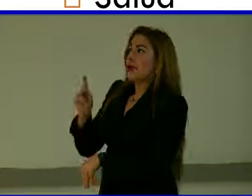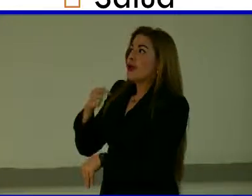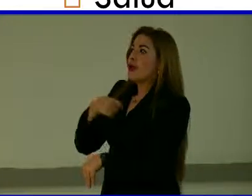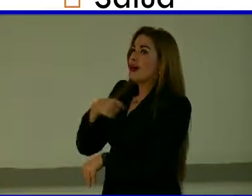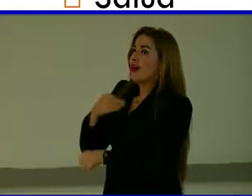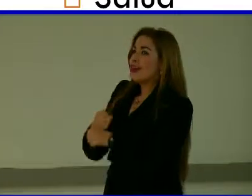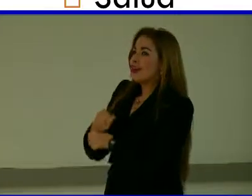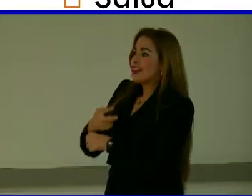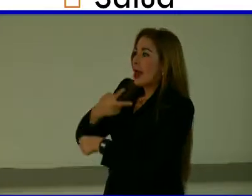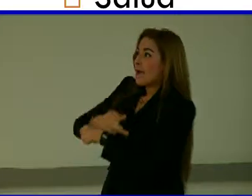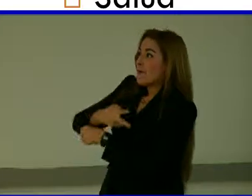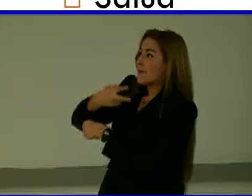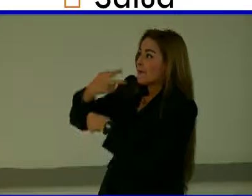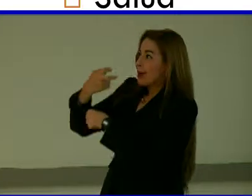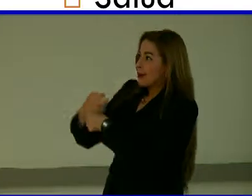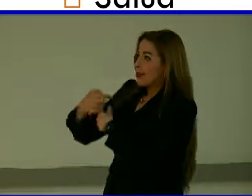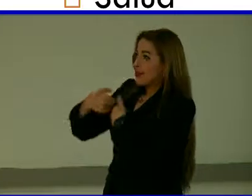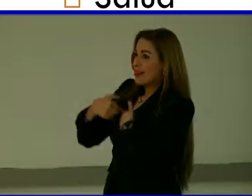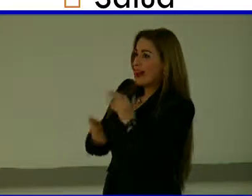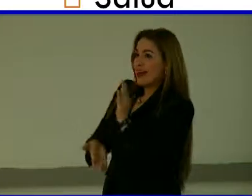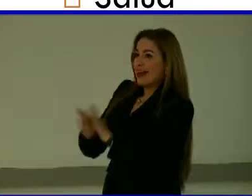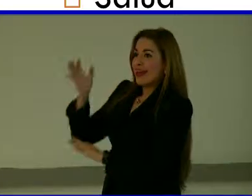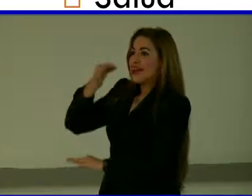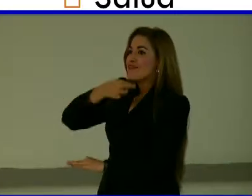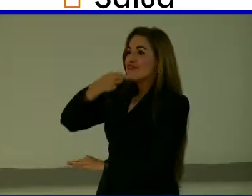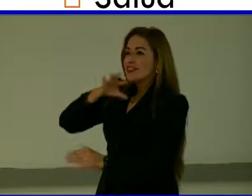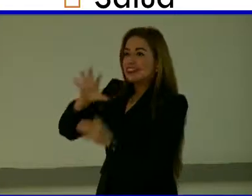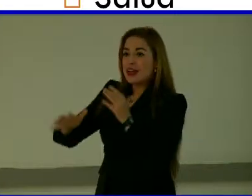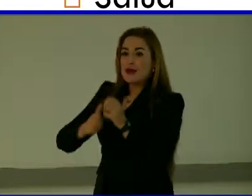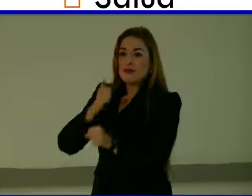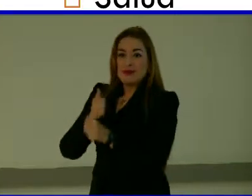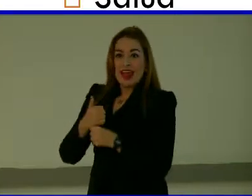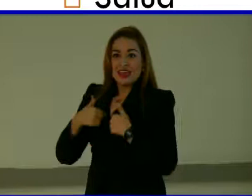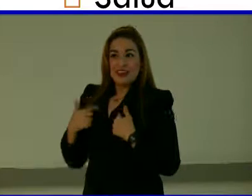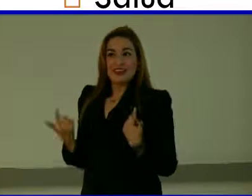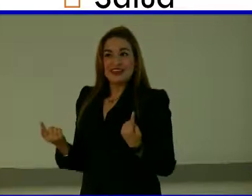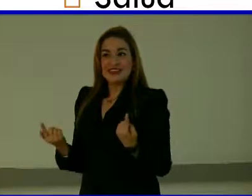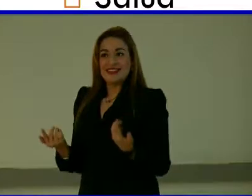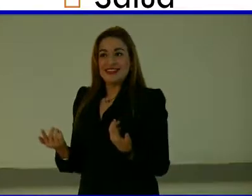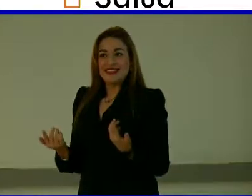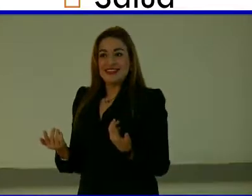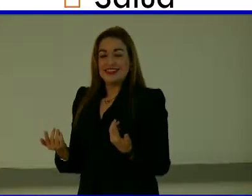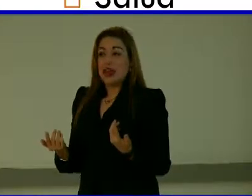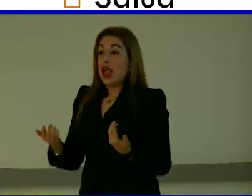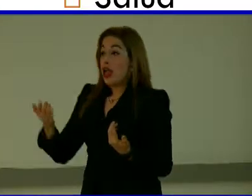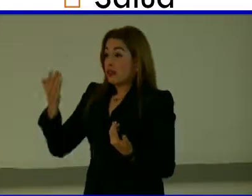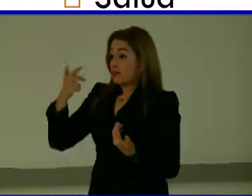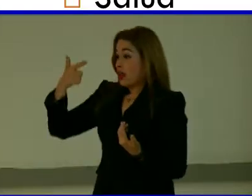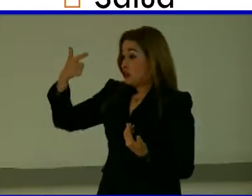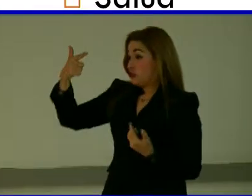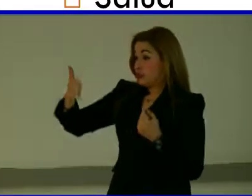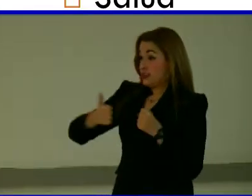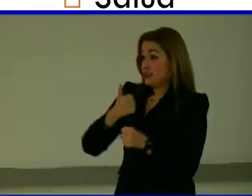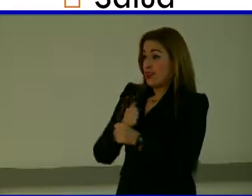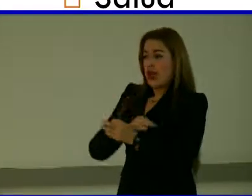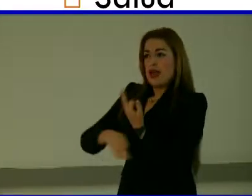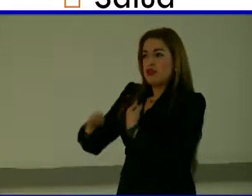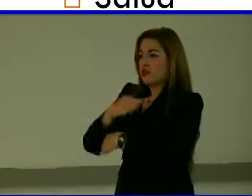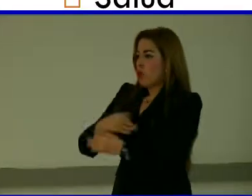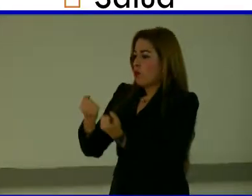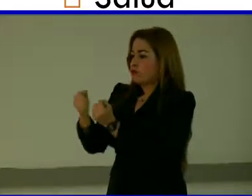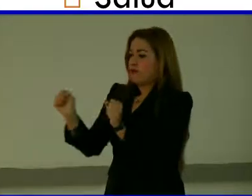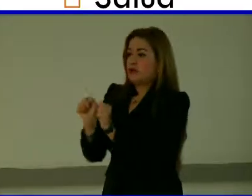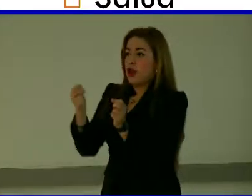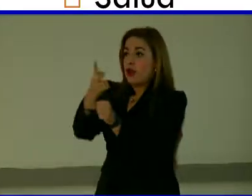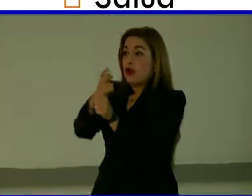invitaron a una fiesta de cumpleaños. Y a los 7 años, todo el mundo en la clase los invitan para que nadie se